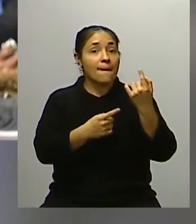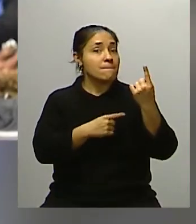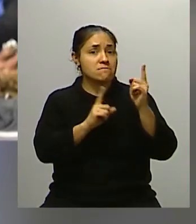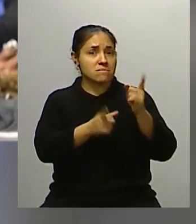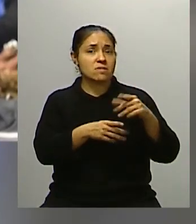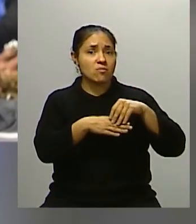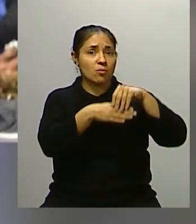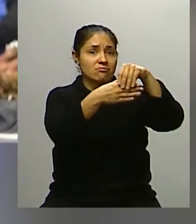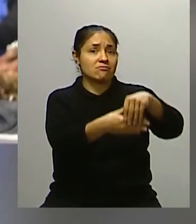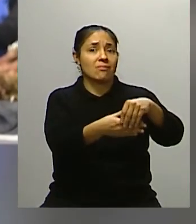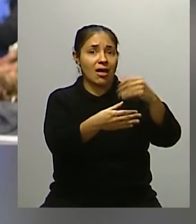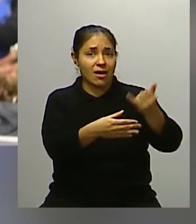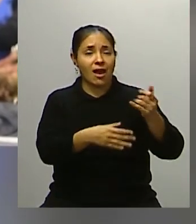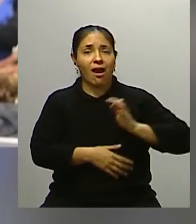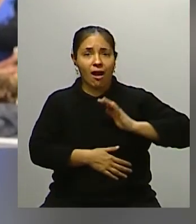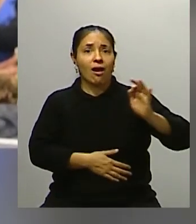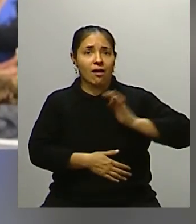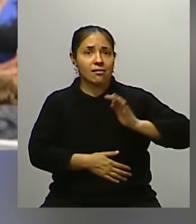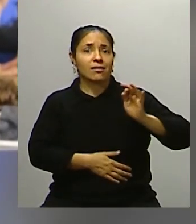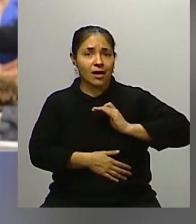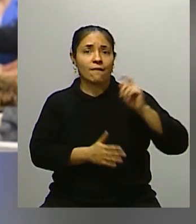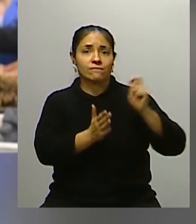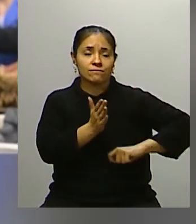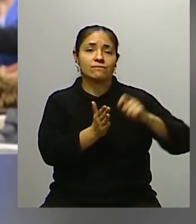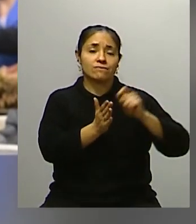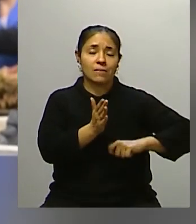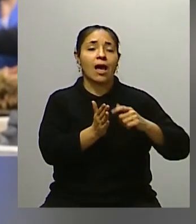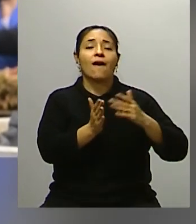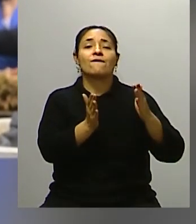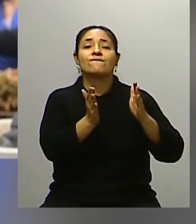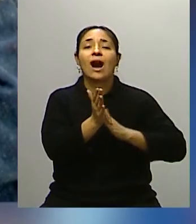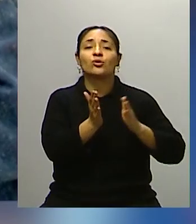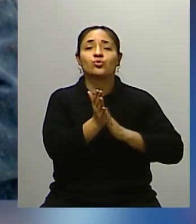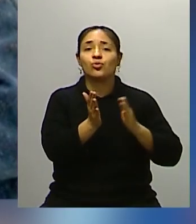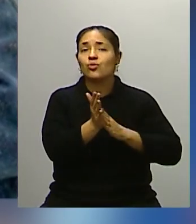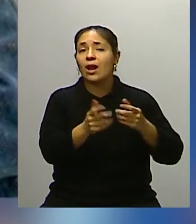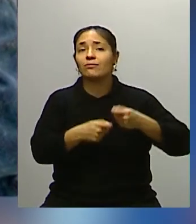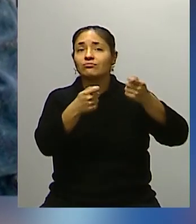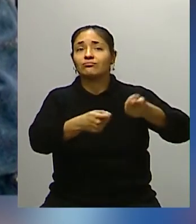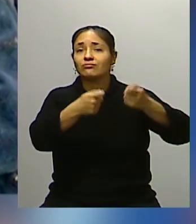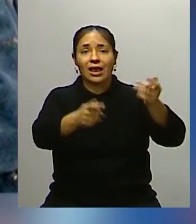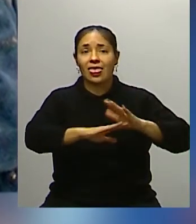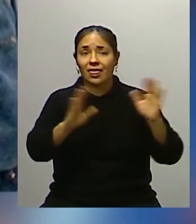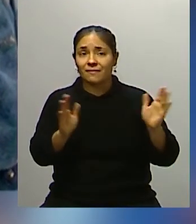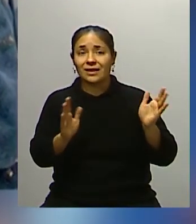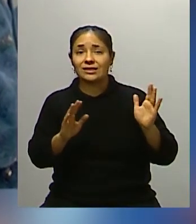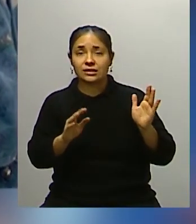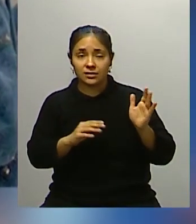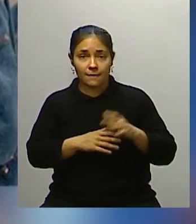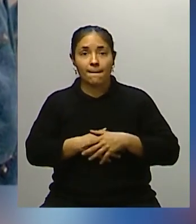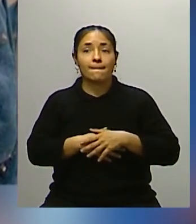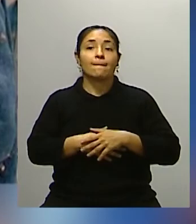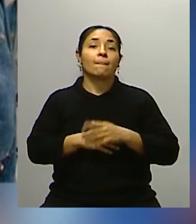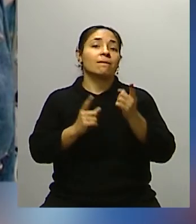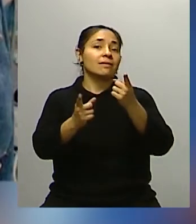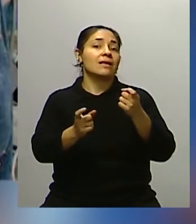monotributo y años facturando para el Estado o para una empresa particular. Y también habría que aumentar